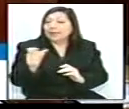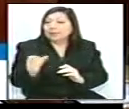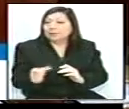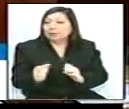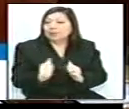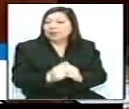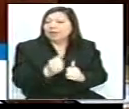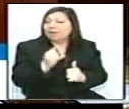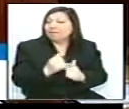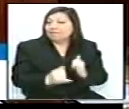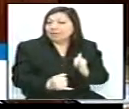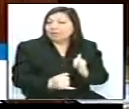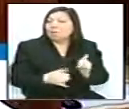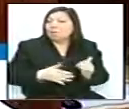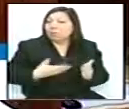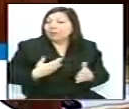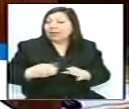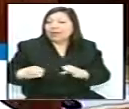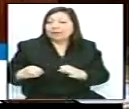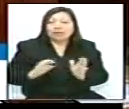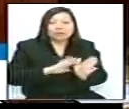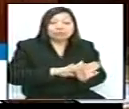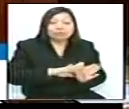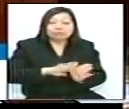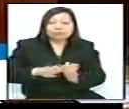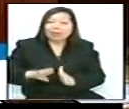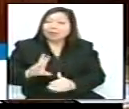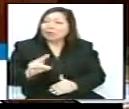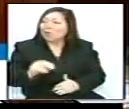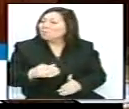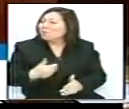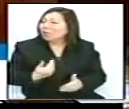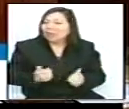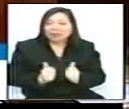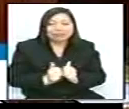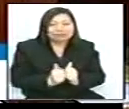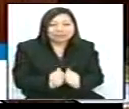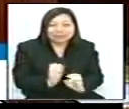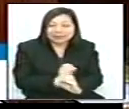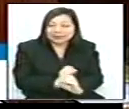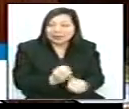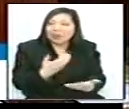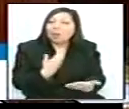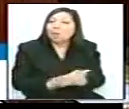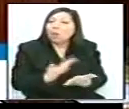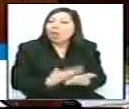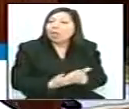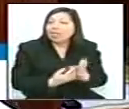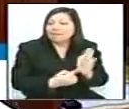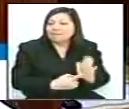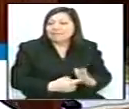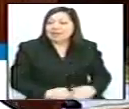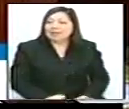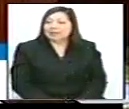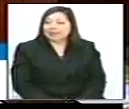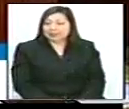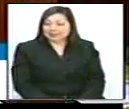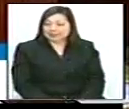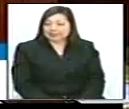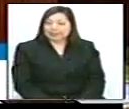propuestas a fin de que se puedan formular tachas, las que deben estar acompañadas de prueba documental.